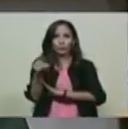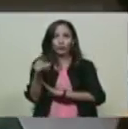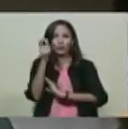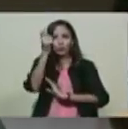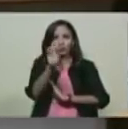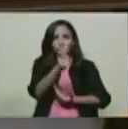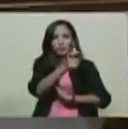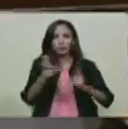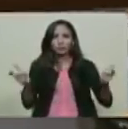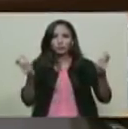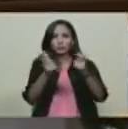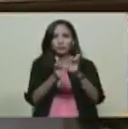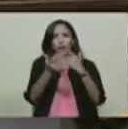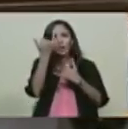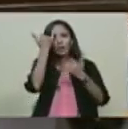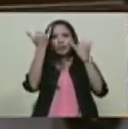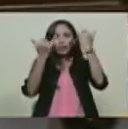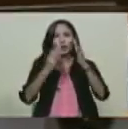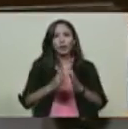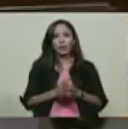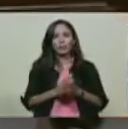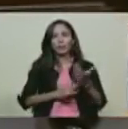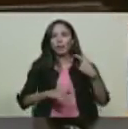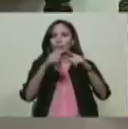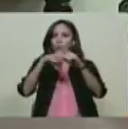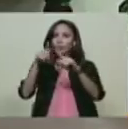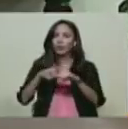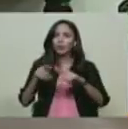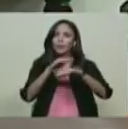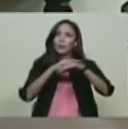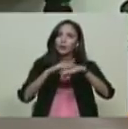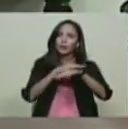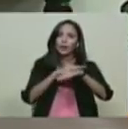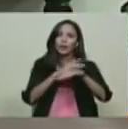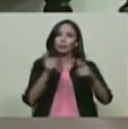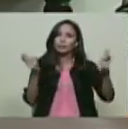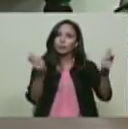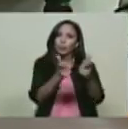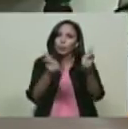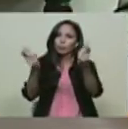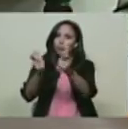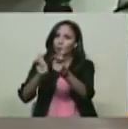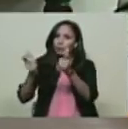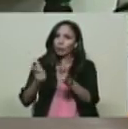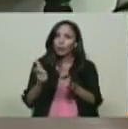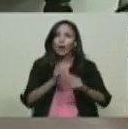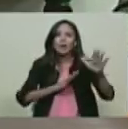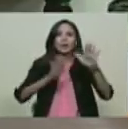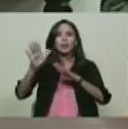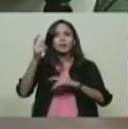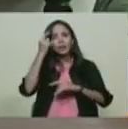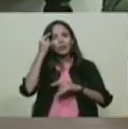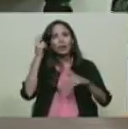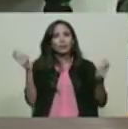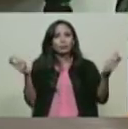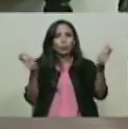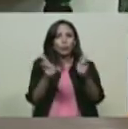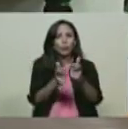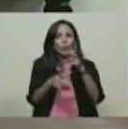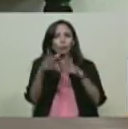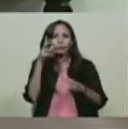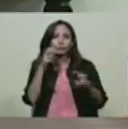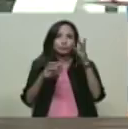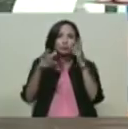de gobierno popular, por cada rama, por cada ministerio, reúnanlos cada 15 días, conversen, oigan,